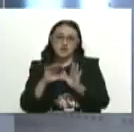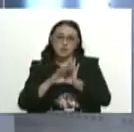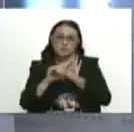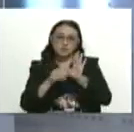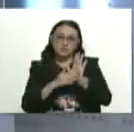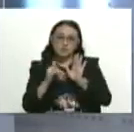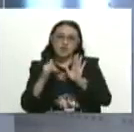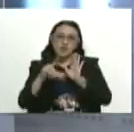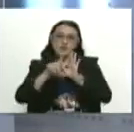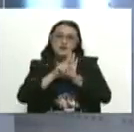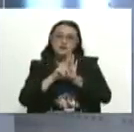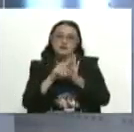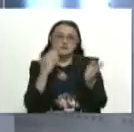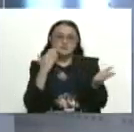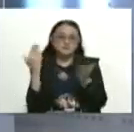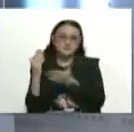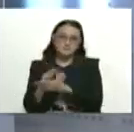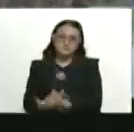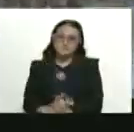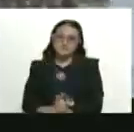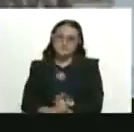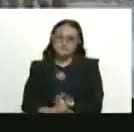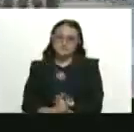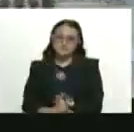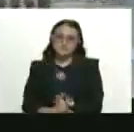y las leyes. Lo escuchamos.